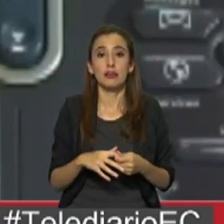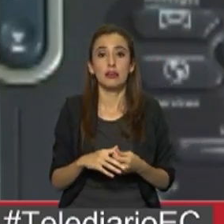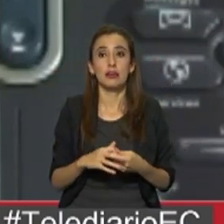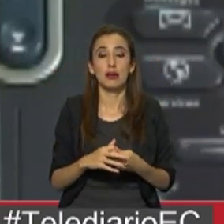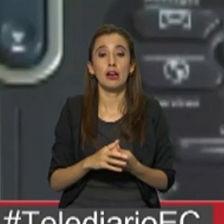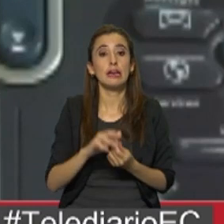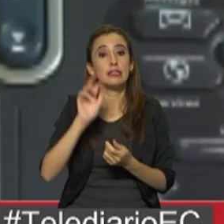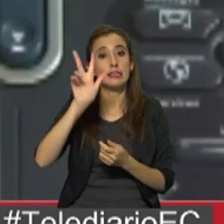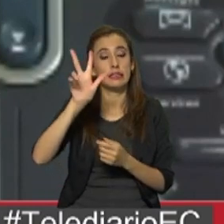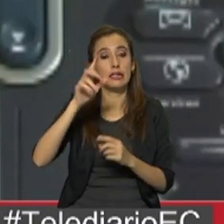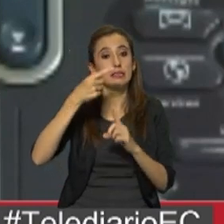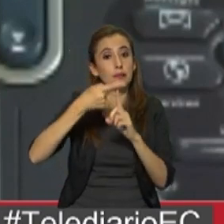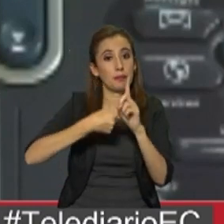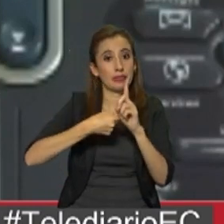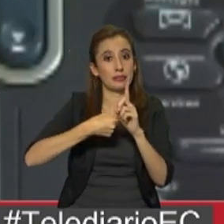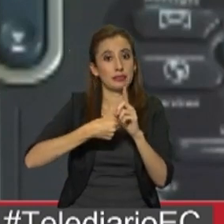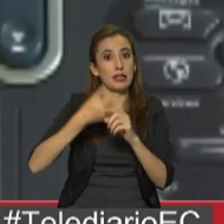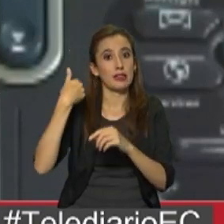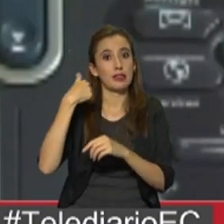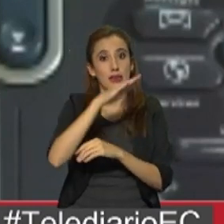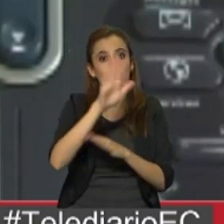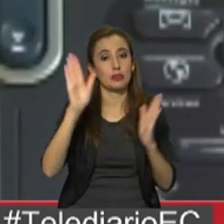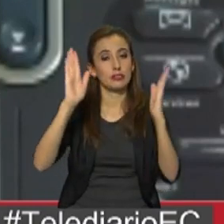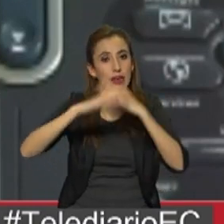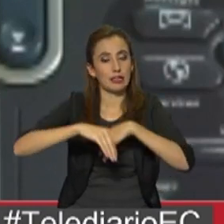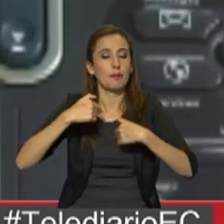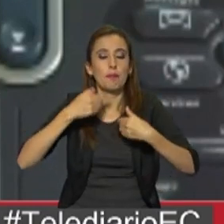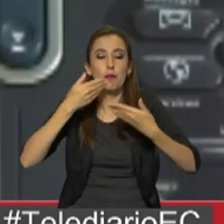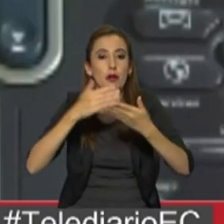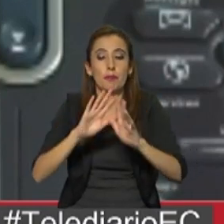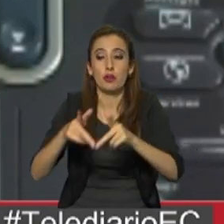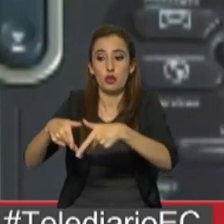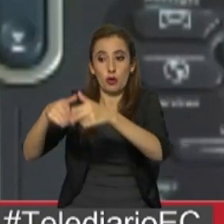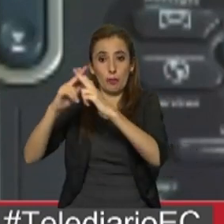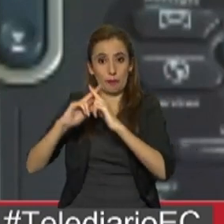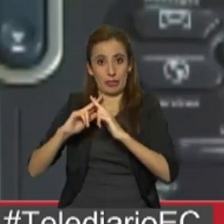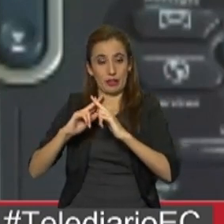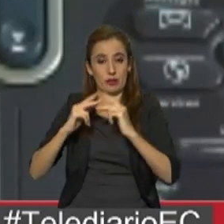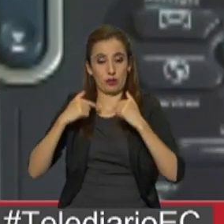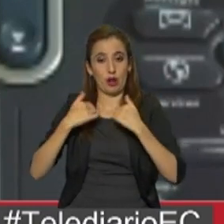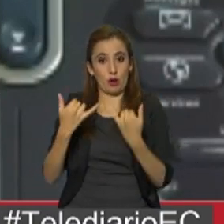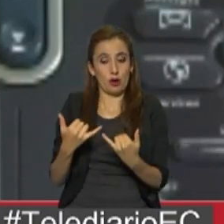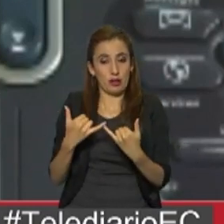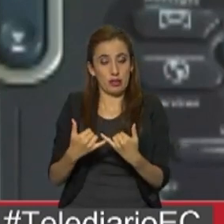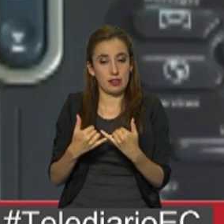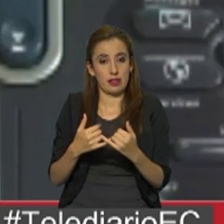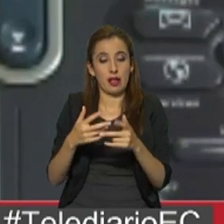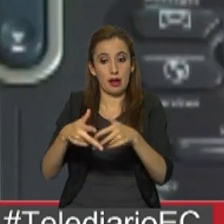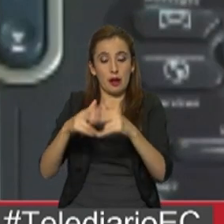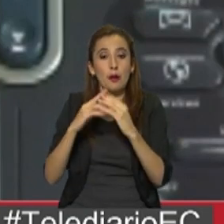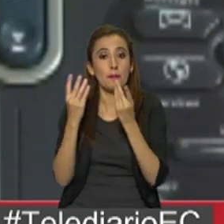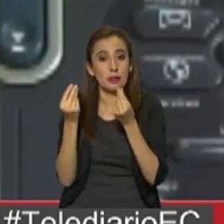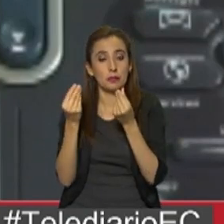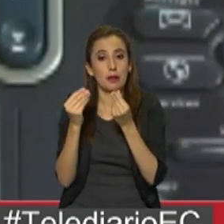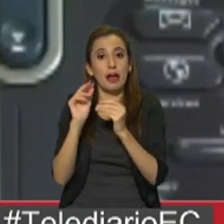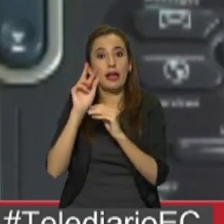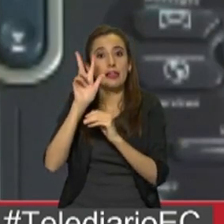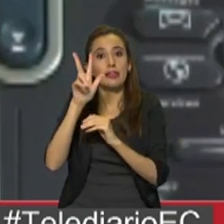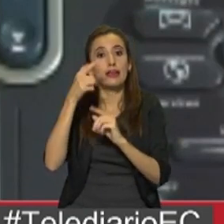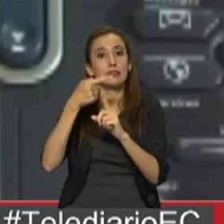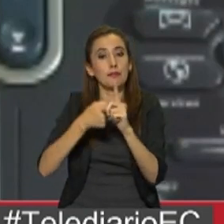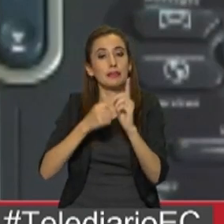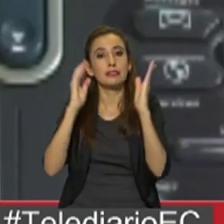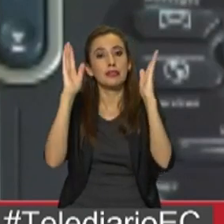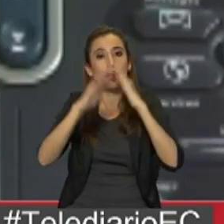meses de periodo de gracias por lo tanto yo pido el crédito a seis meses no otorgan los tres primeras tres cuotas de gracias de